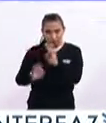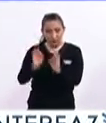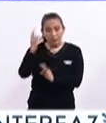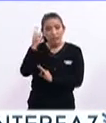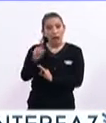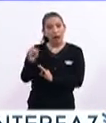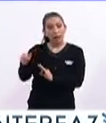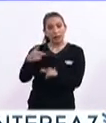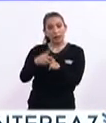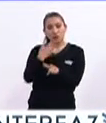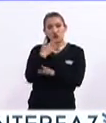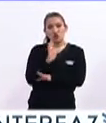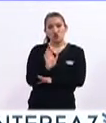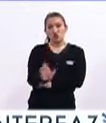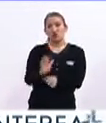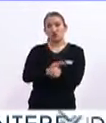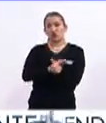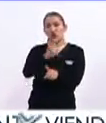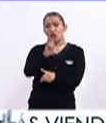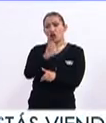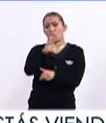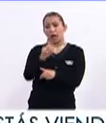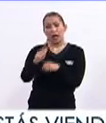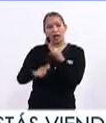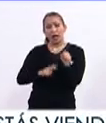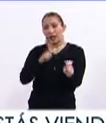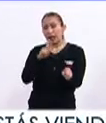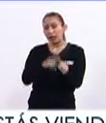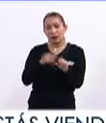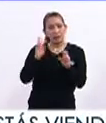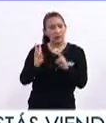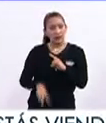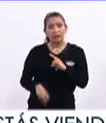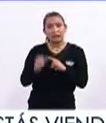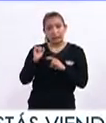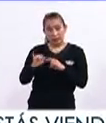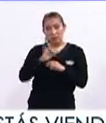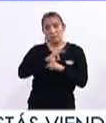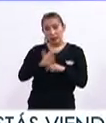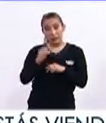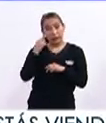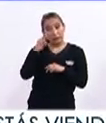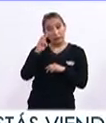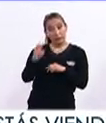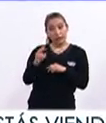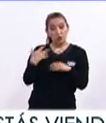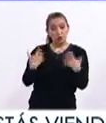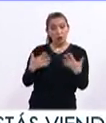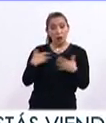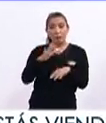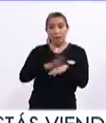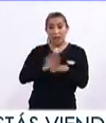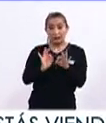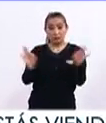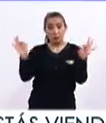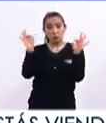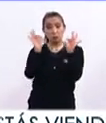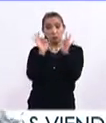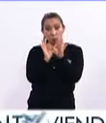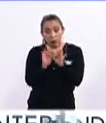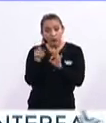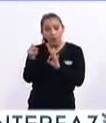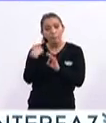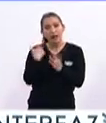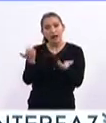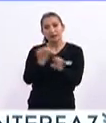para seguir conservando a la tortuga lora, una especie que sí se podría considerar una de las más importantes